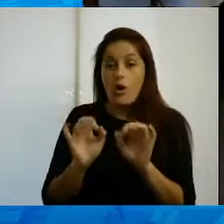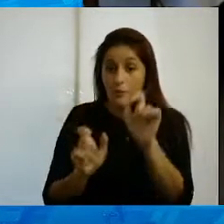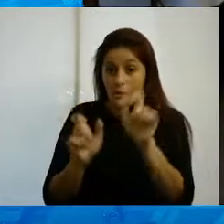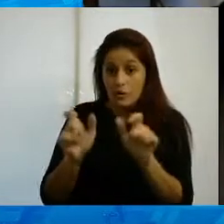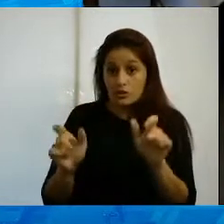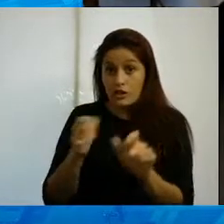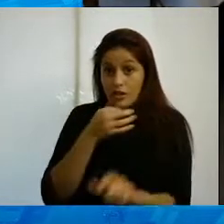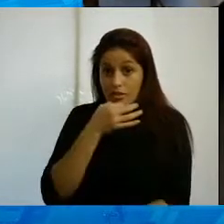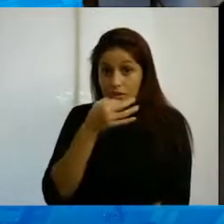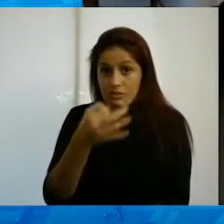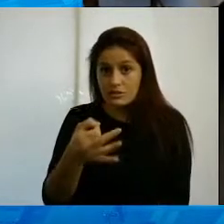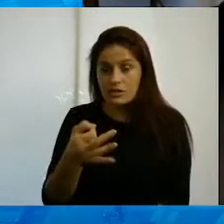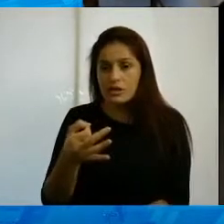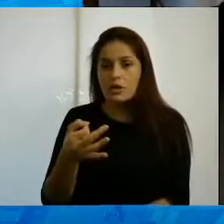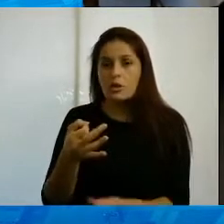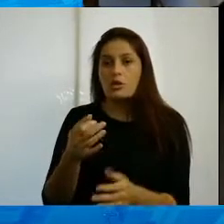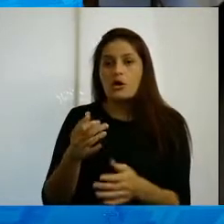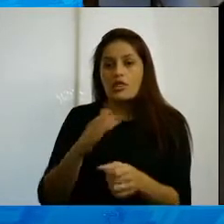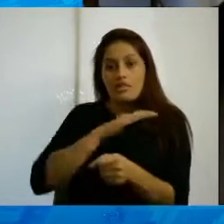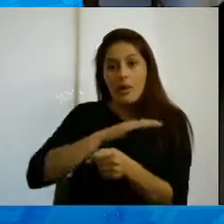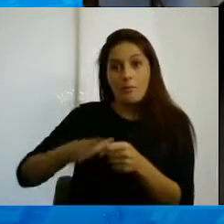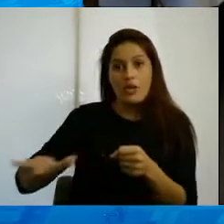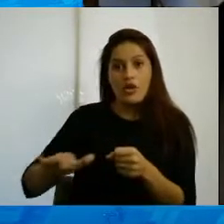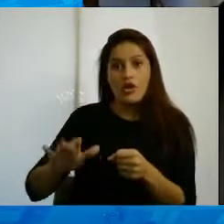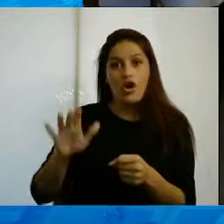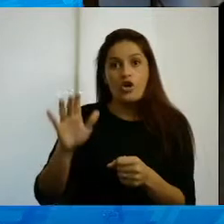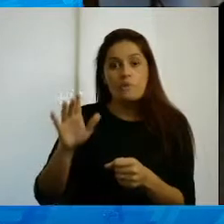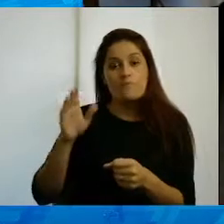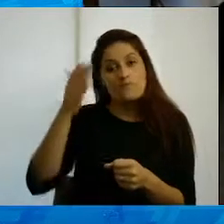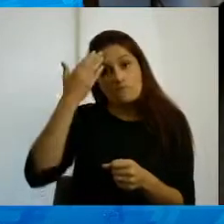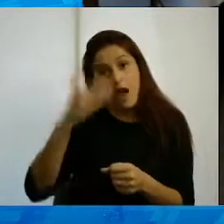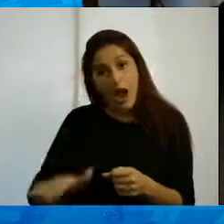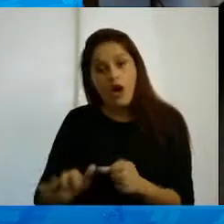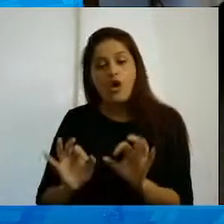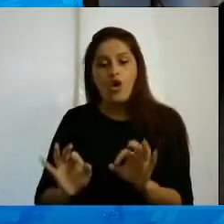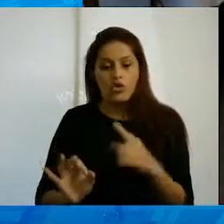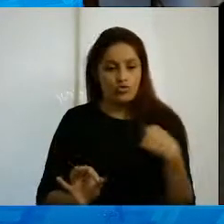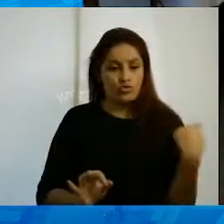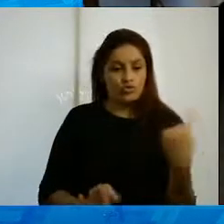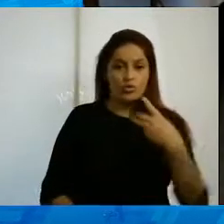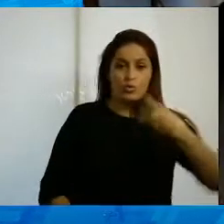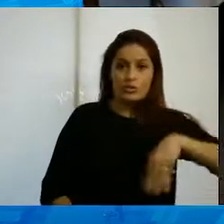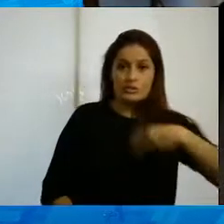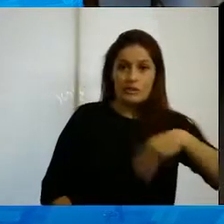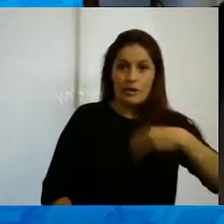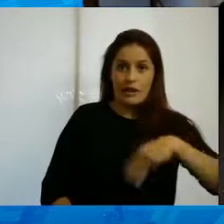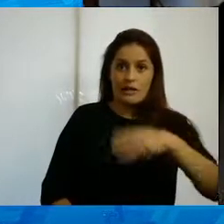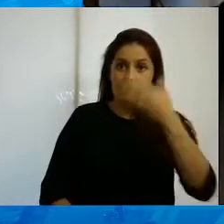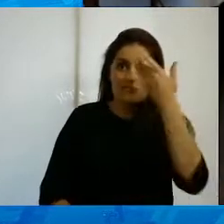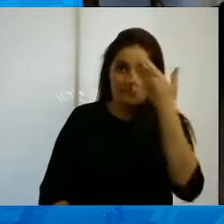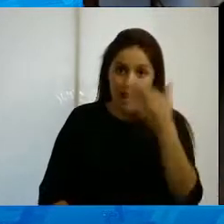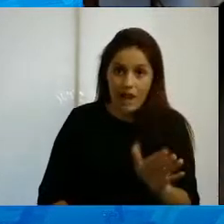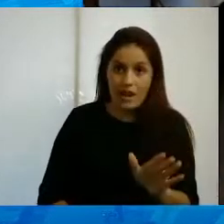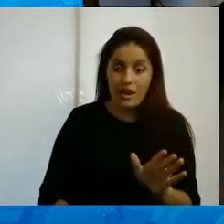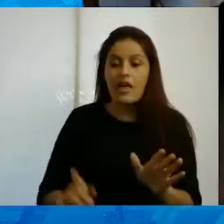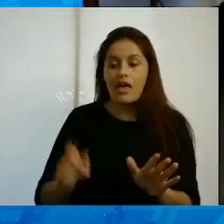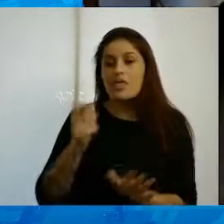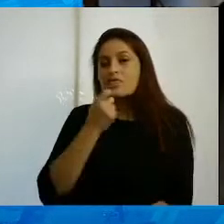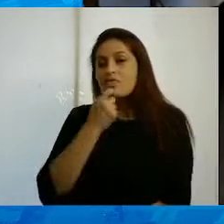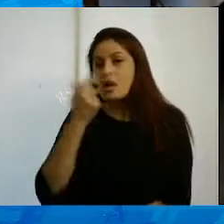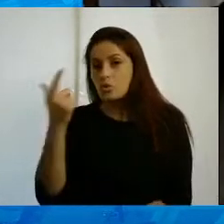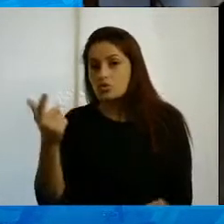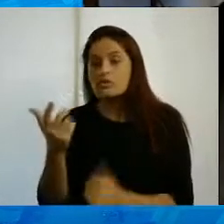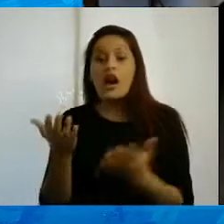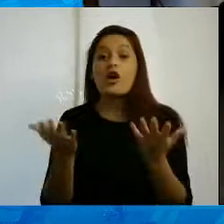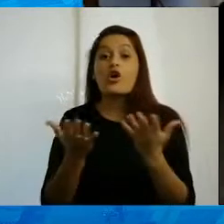tiene antecedentes de algún despido injustificado o que en alguna medida nosotros como municipio hemos obrado mal, que esa denuncia se haga por